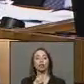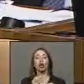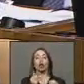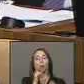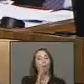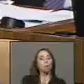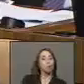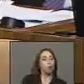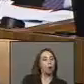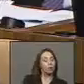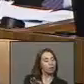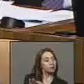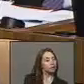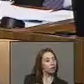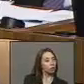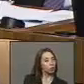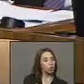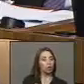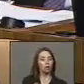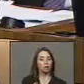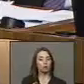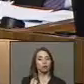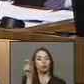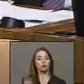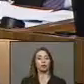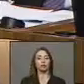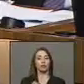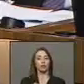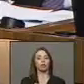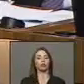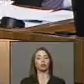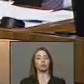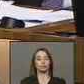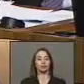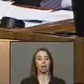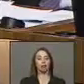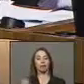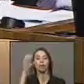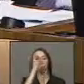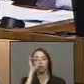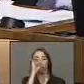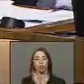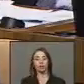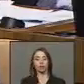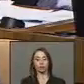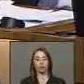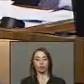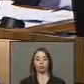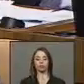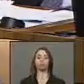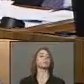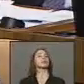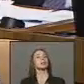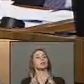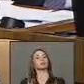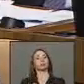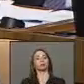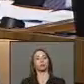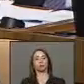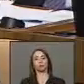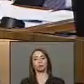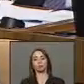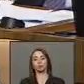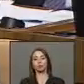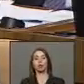de verificación para garantizar efectivamente que el trabajador cesante busque empleo. En materia laboral,